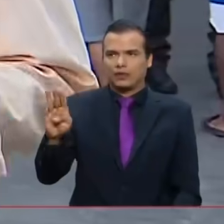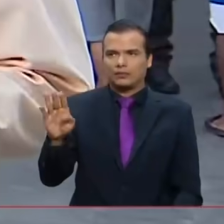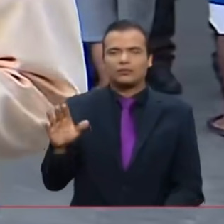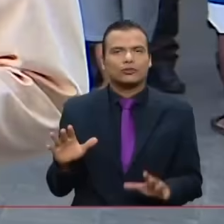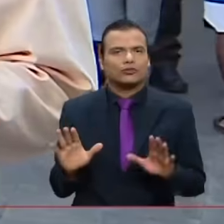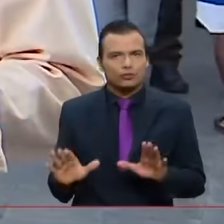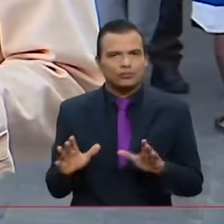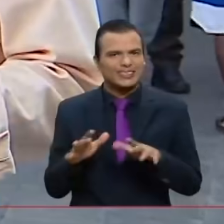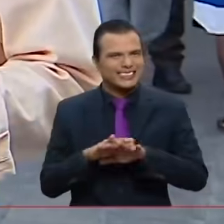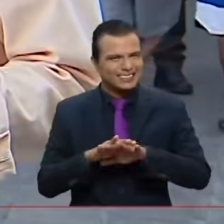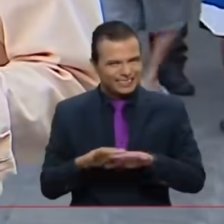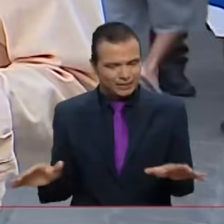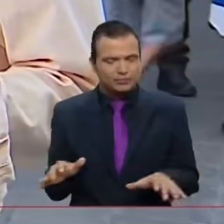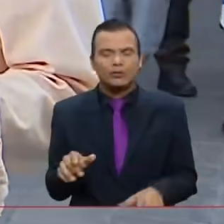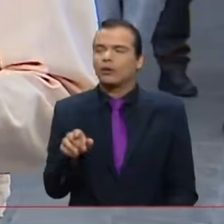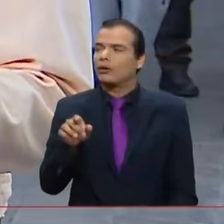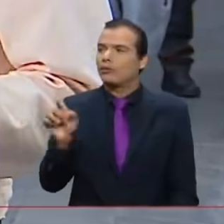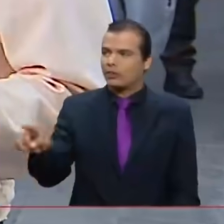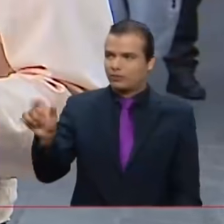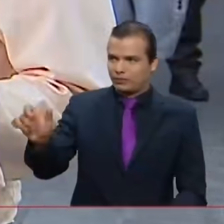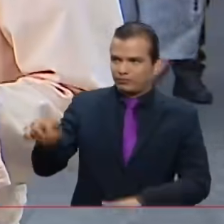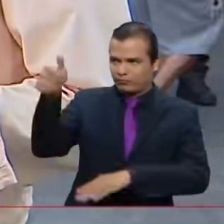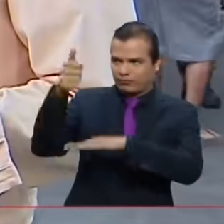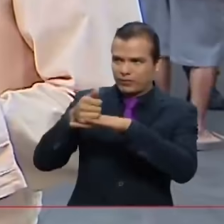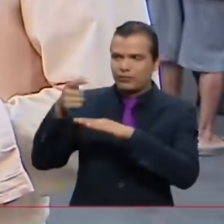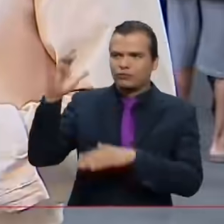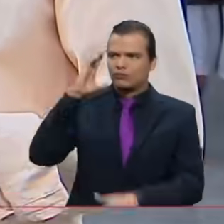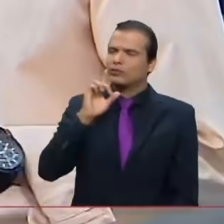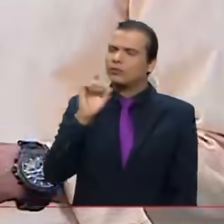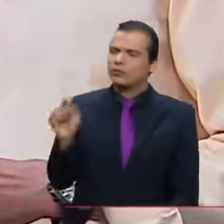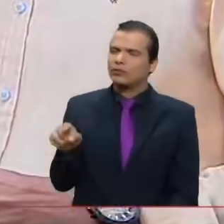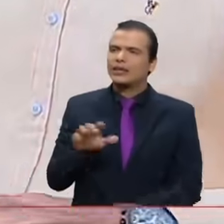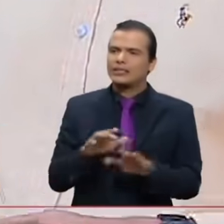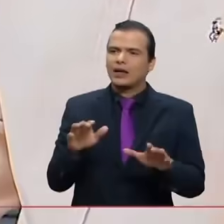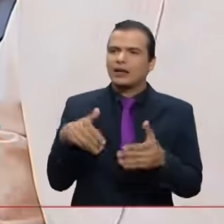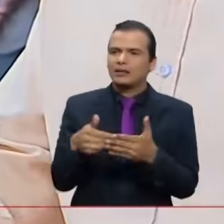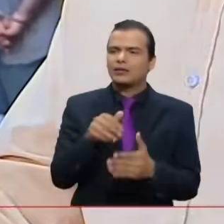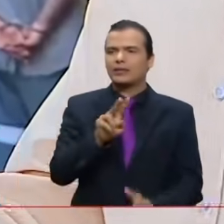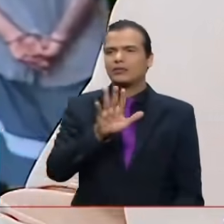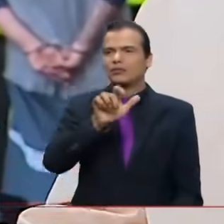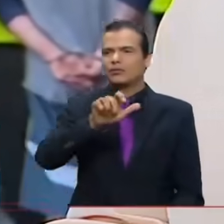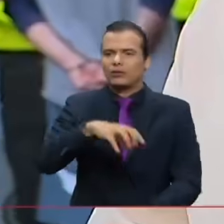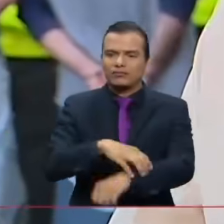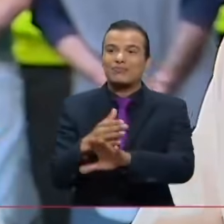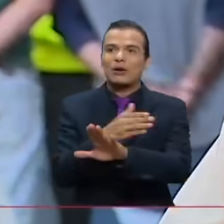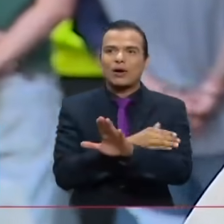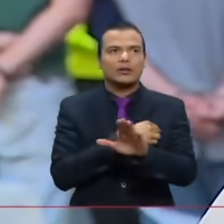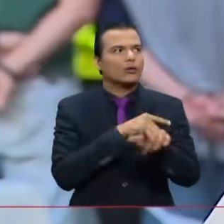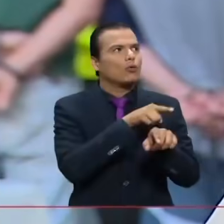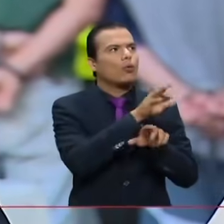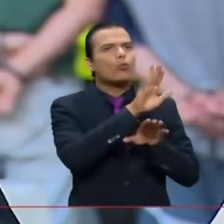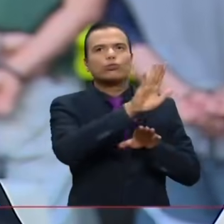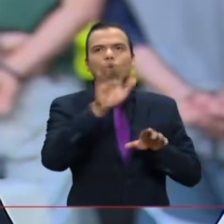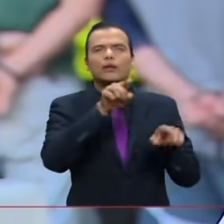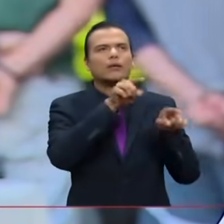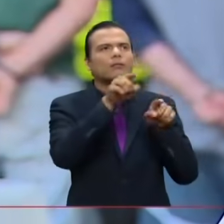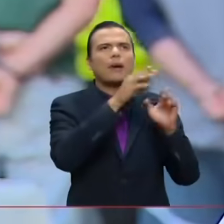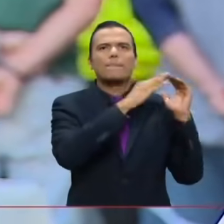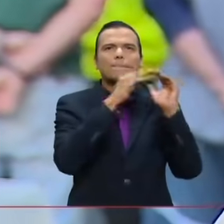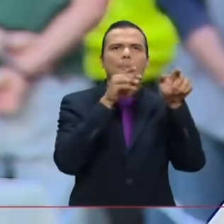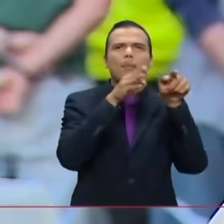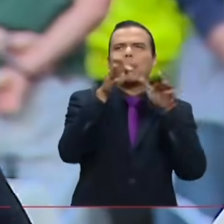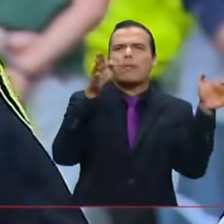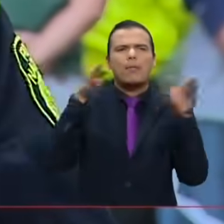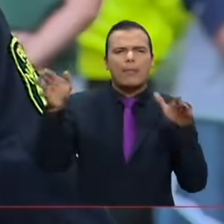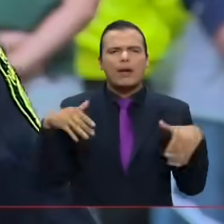¿Cuántos procesos de allanamiento necesarios para estas capturas? Bueno, fueron 6 meses de investigación que nuestra Policía Judicial entregó con la Fiscalía y también con el